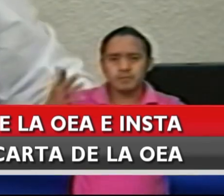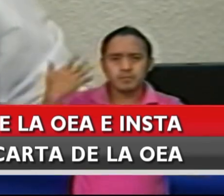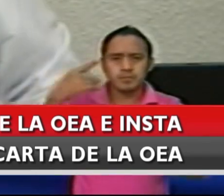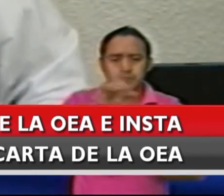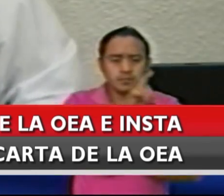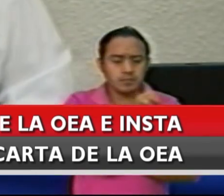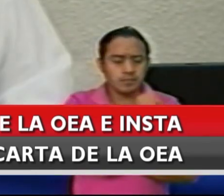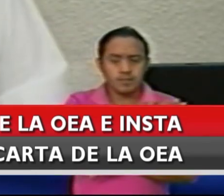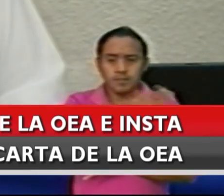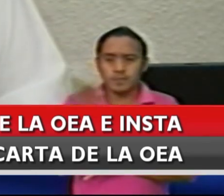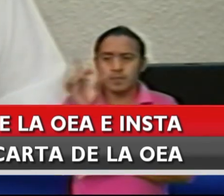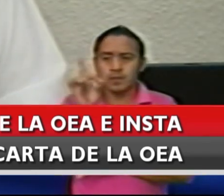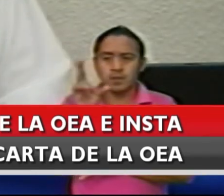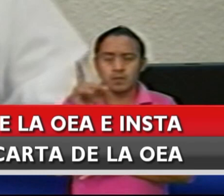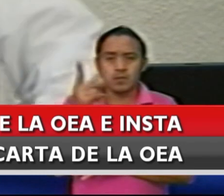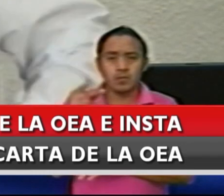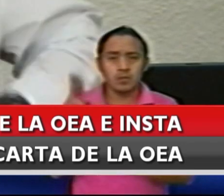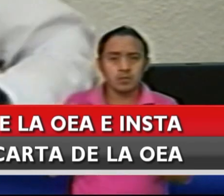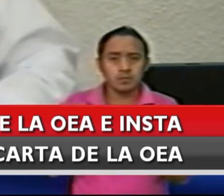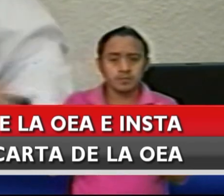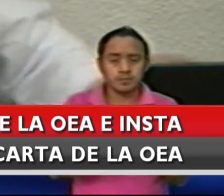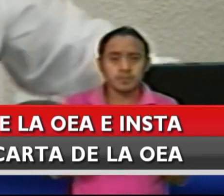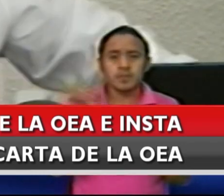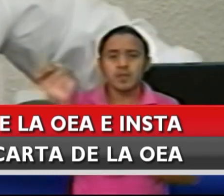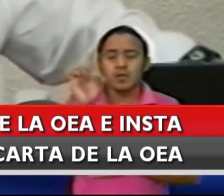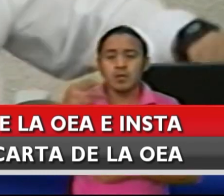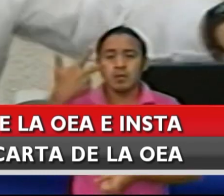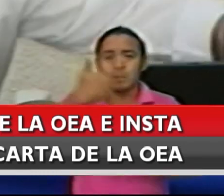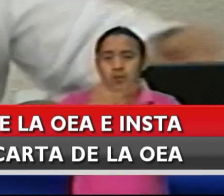al 12 de noviembre de 2021 en la ciudad